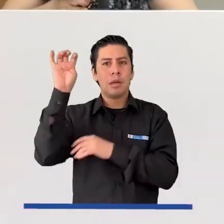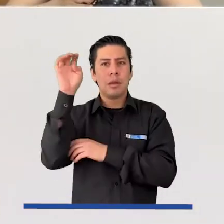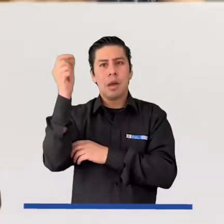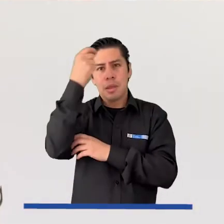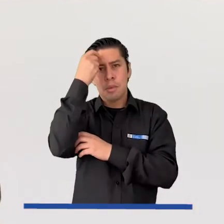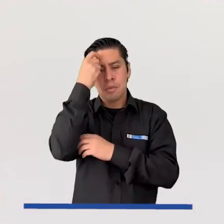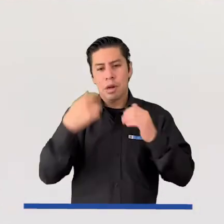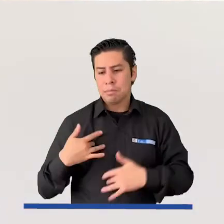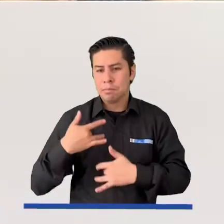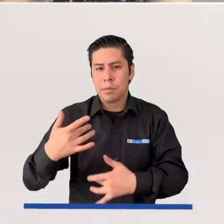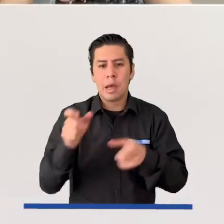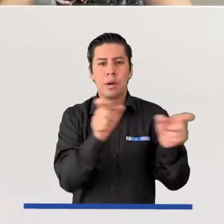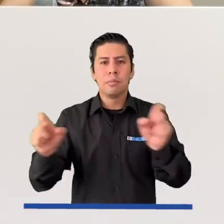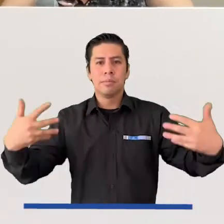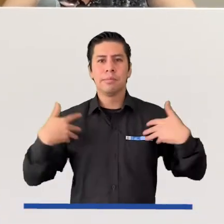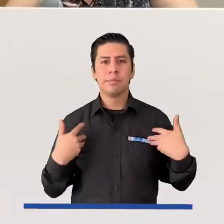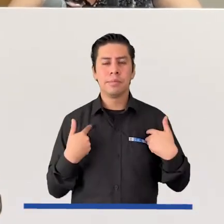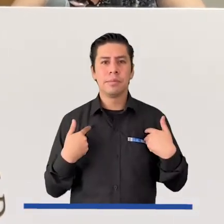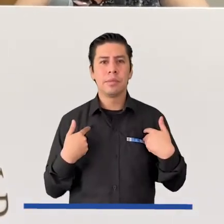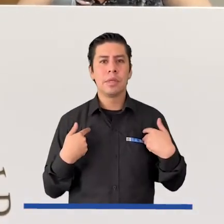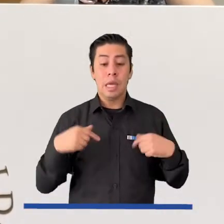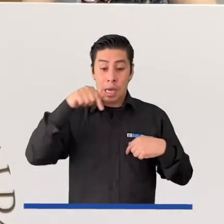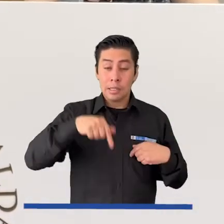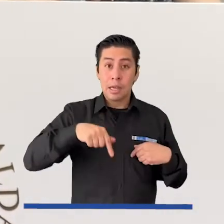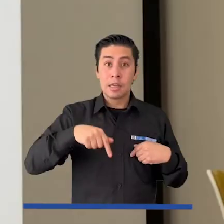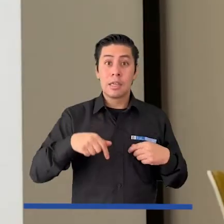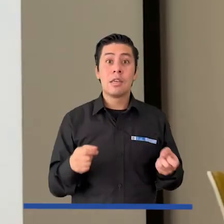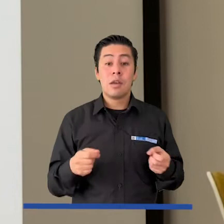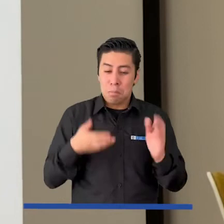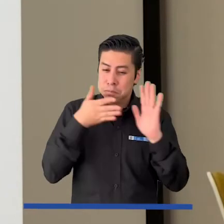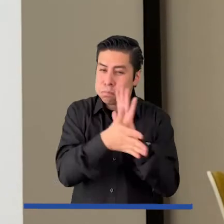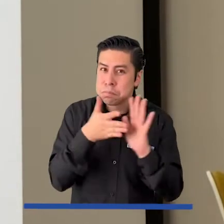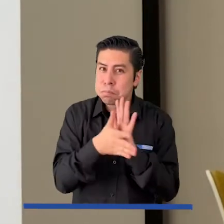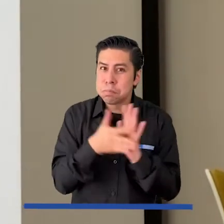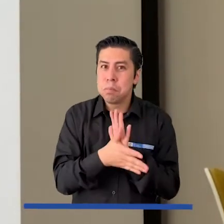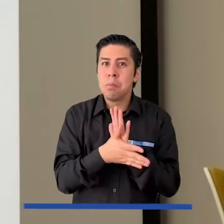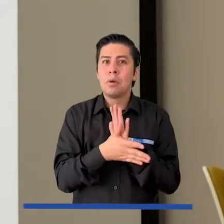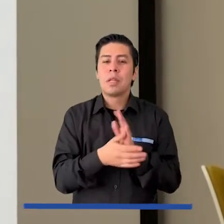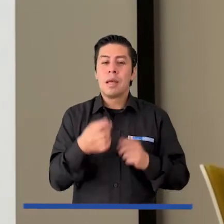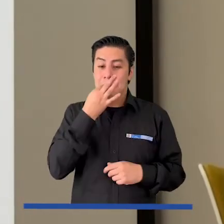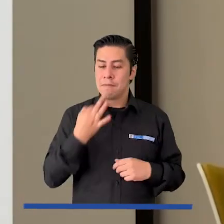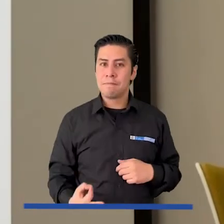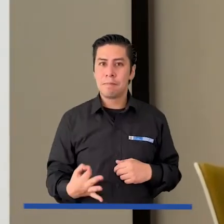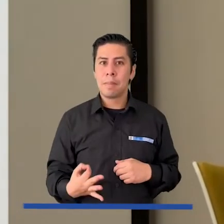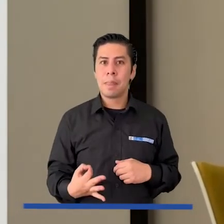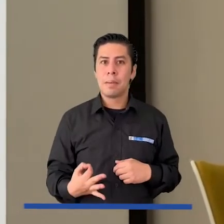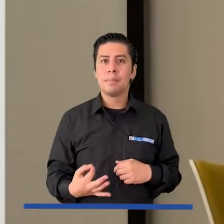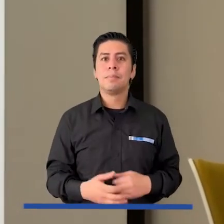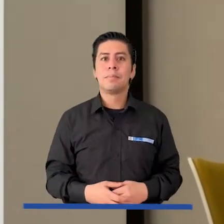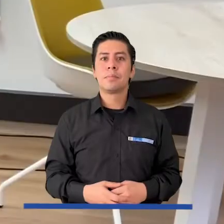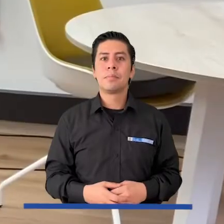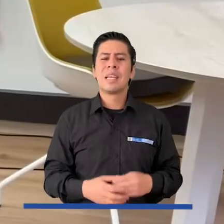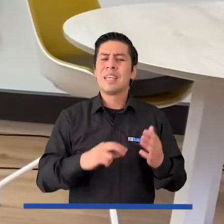Mesa Departamental de Víctimas de Caldas en el marco de la conmemoración del Día Nacional de la Memoria y Solidaridad con las Víctimas. Es